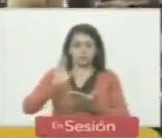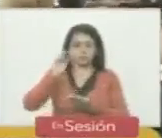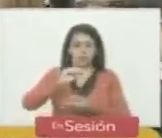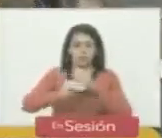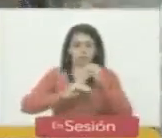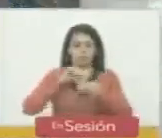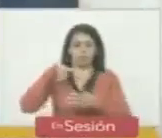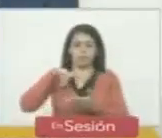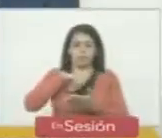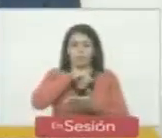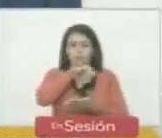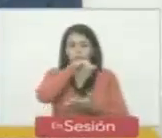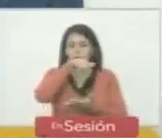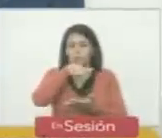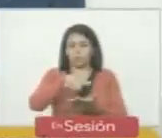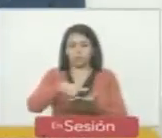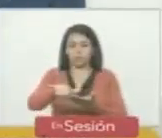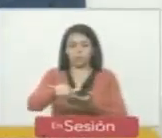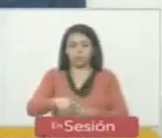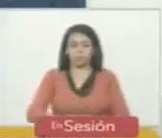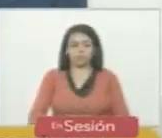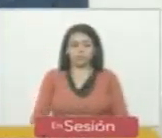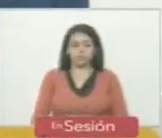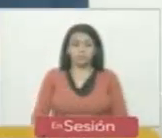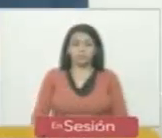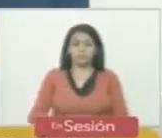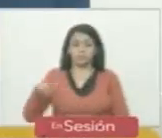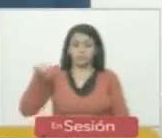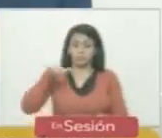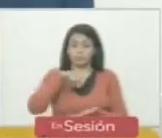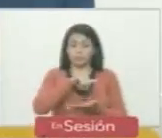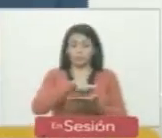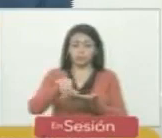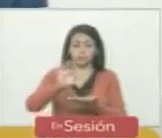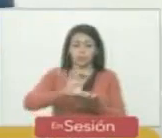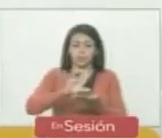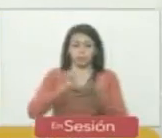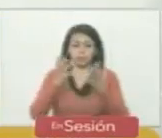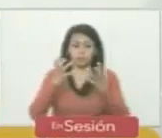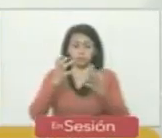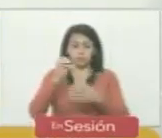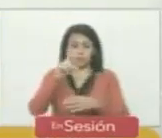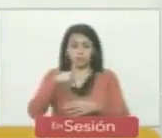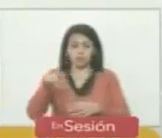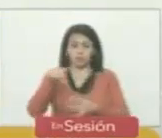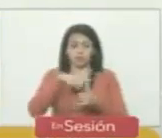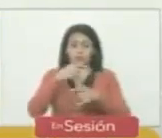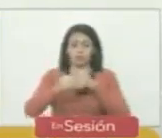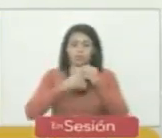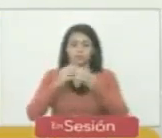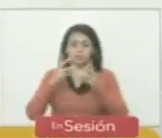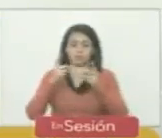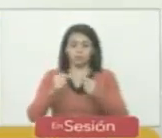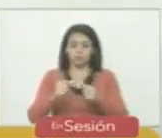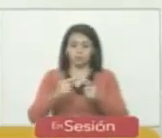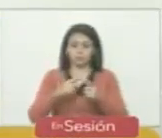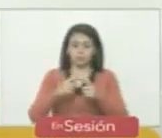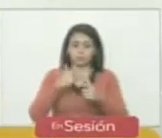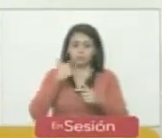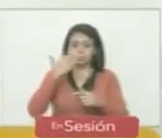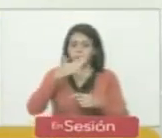avión iba a caer? Si caía en una ciudad poblada o no tan poblada, ¿cuántos muertos?